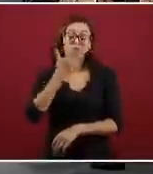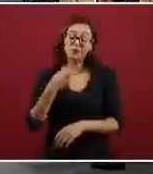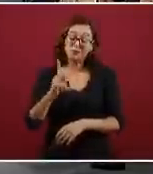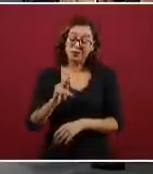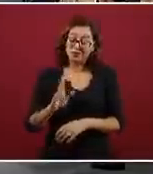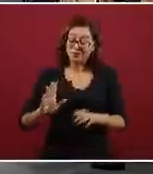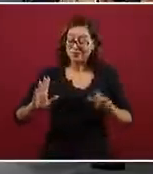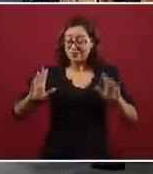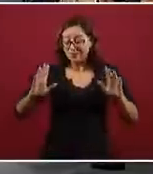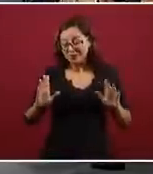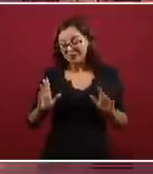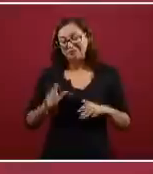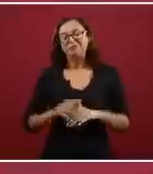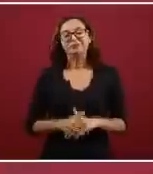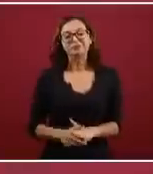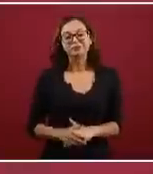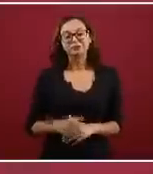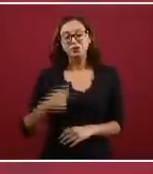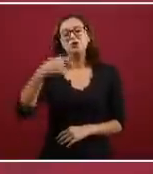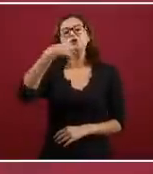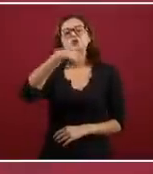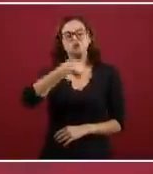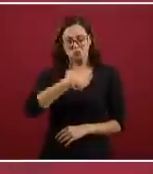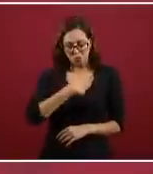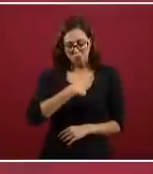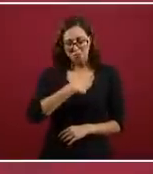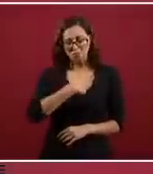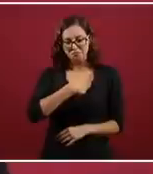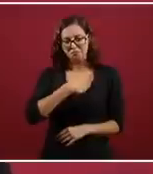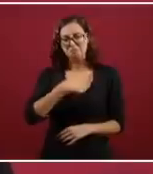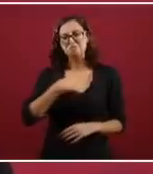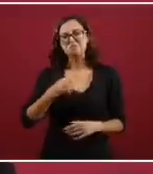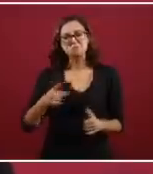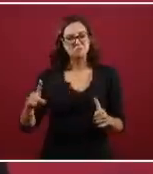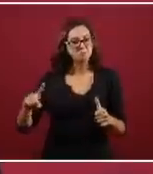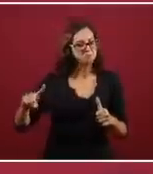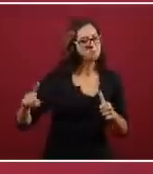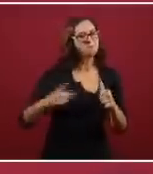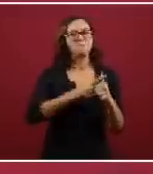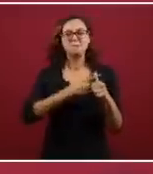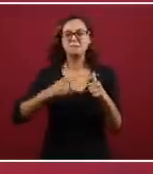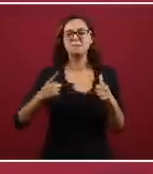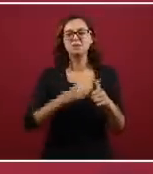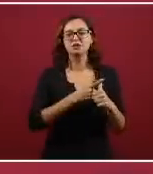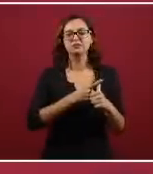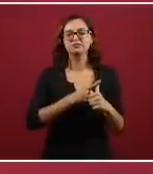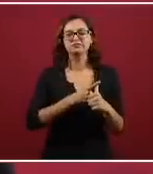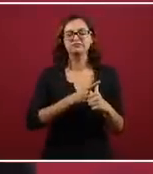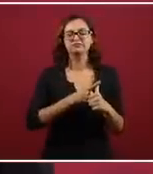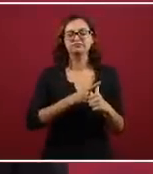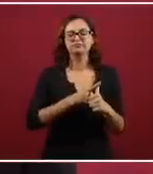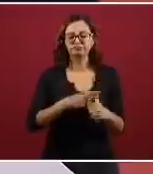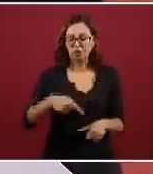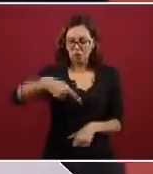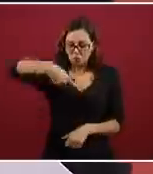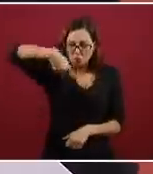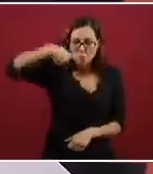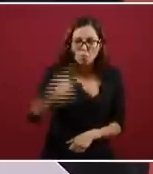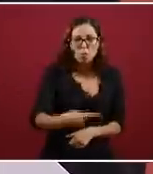Pero yo soy partidario de que primero tenemos que